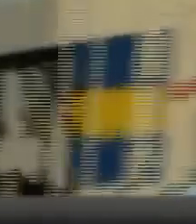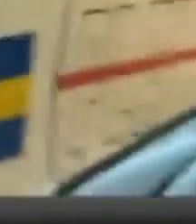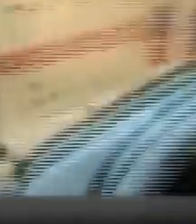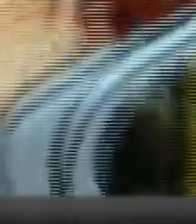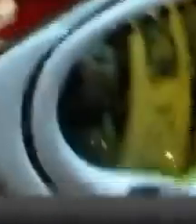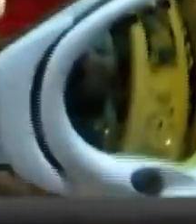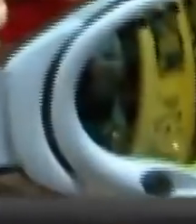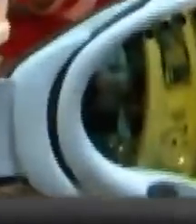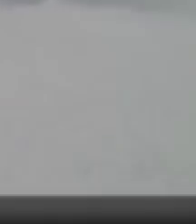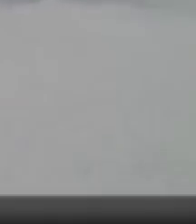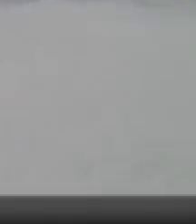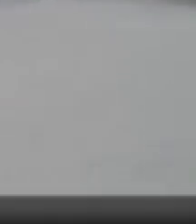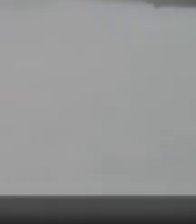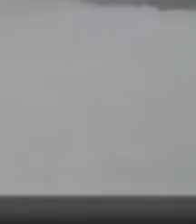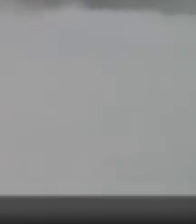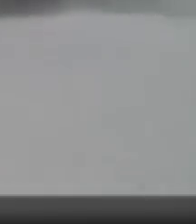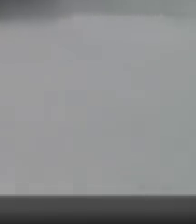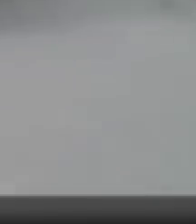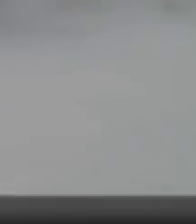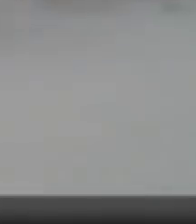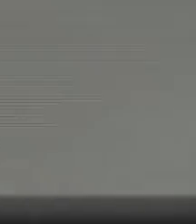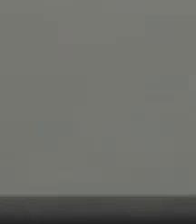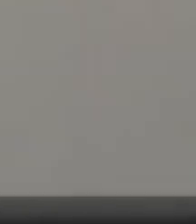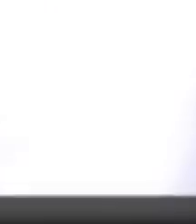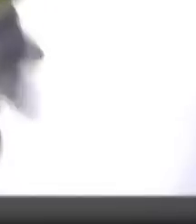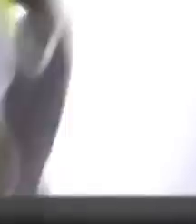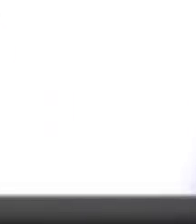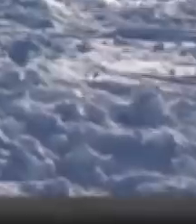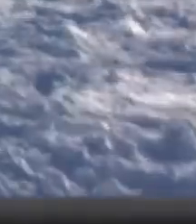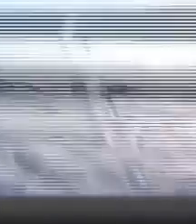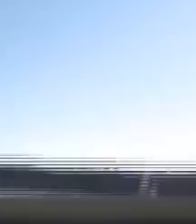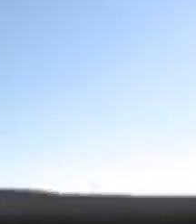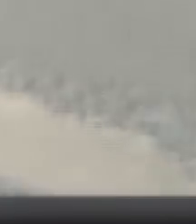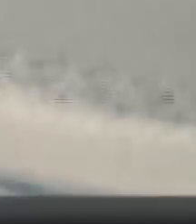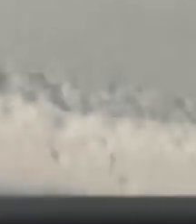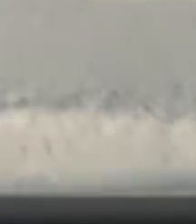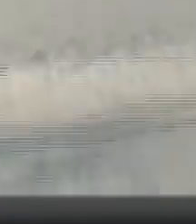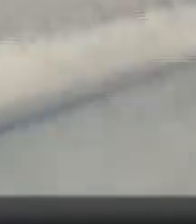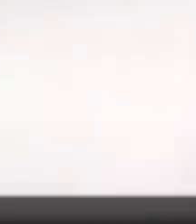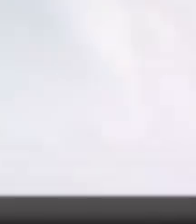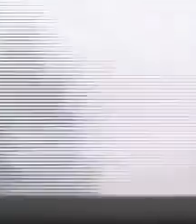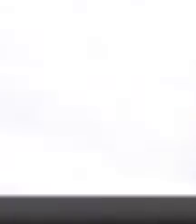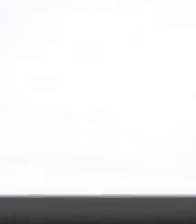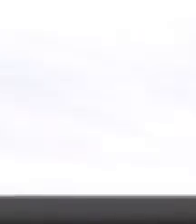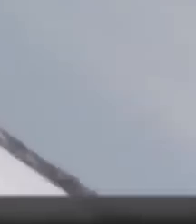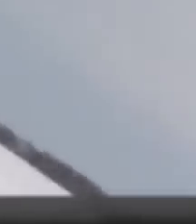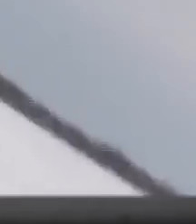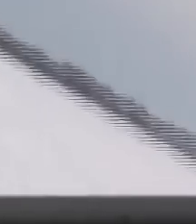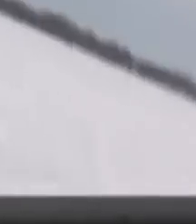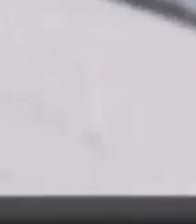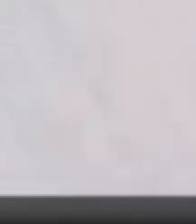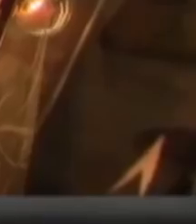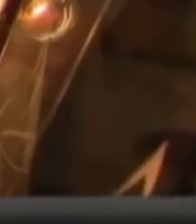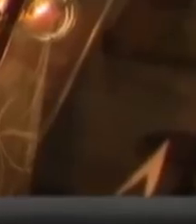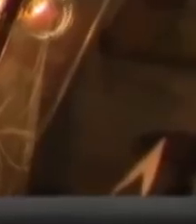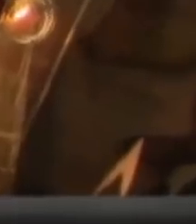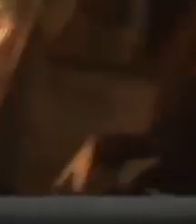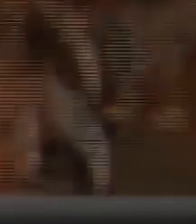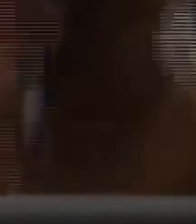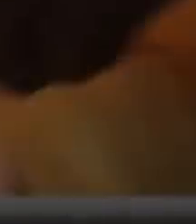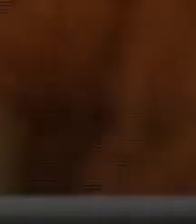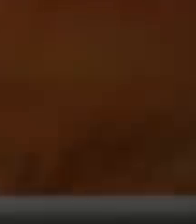y subirme al pedestal más importante del mundo. Estaba ya casi listo para empezar mi participación en los Juegos Olímpicos de Invierno,